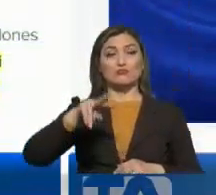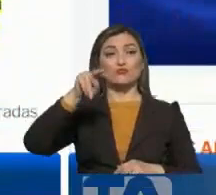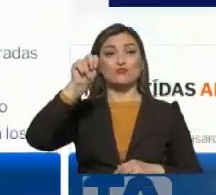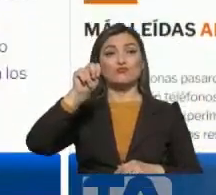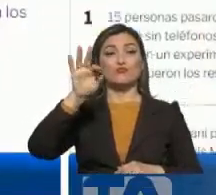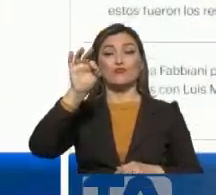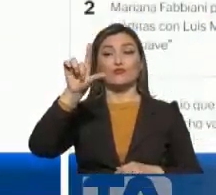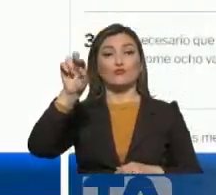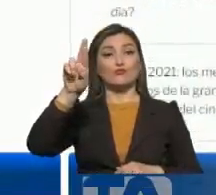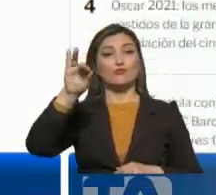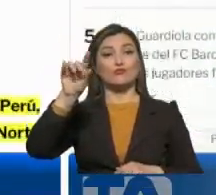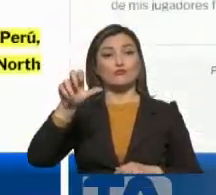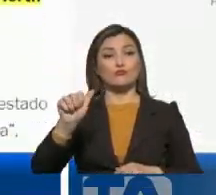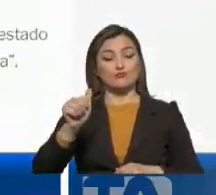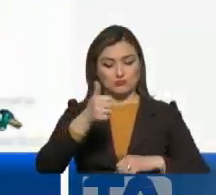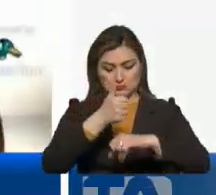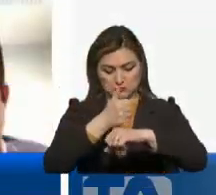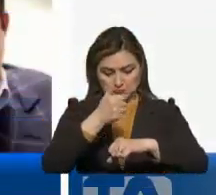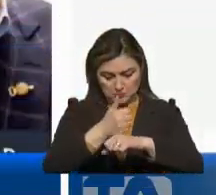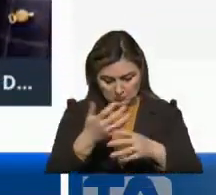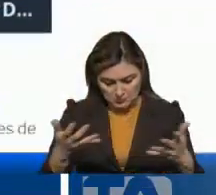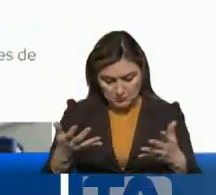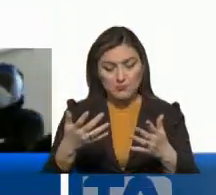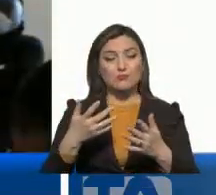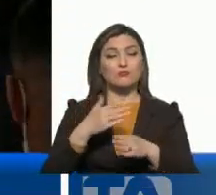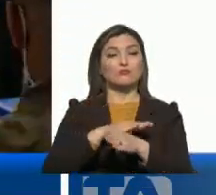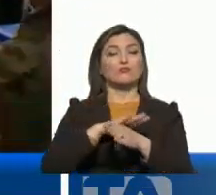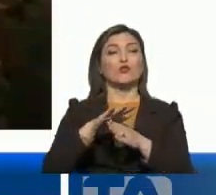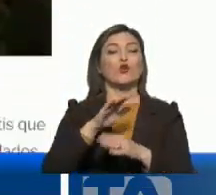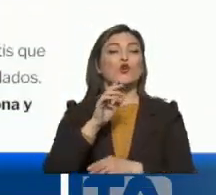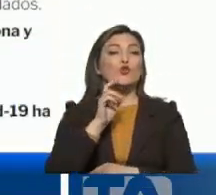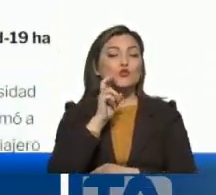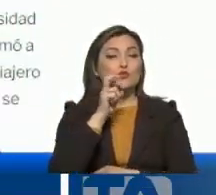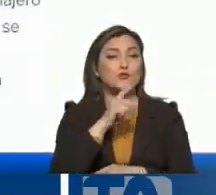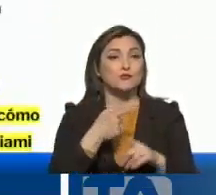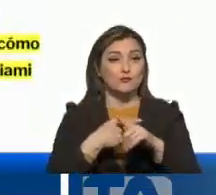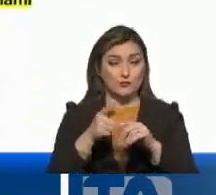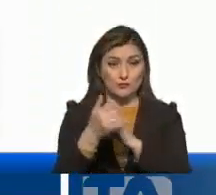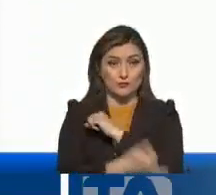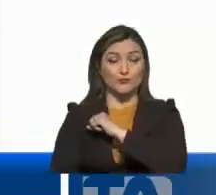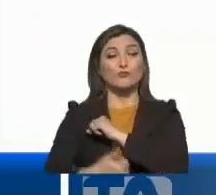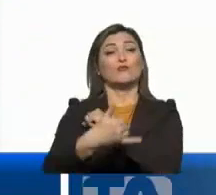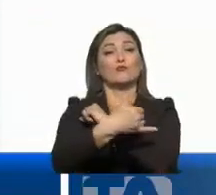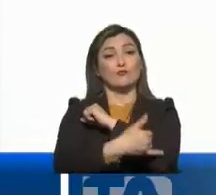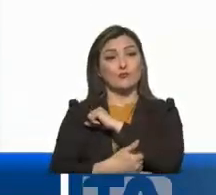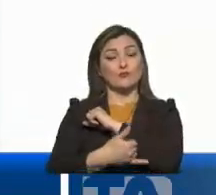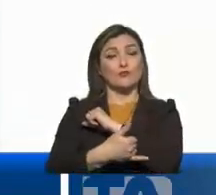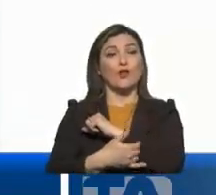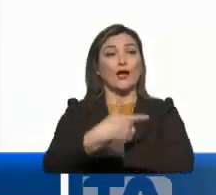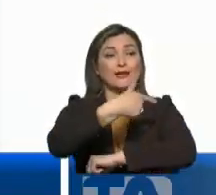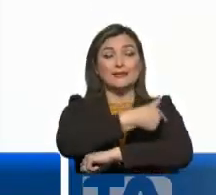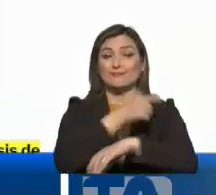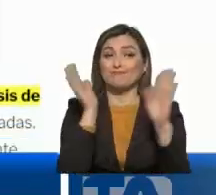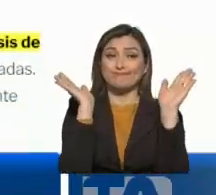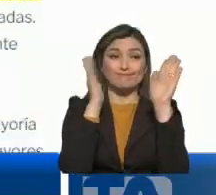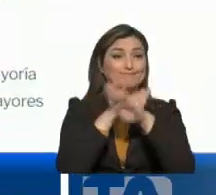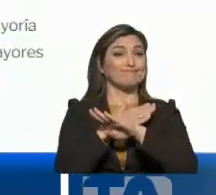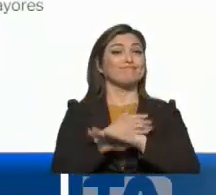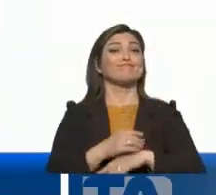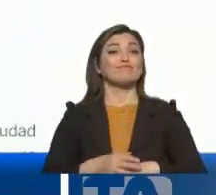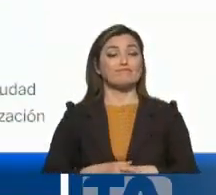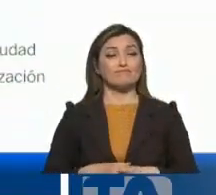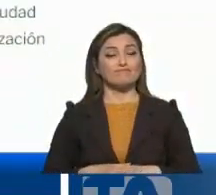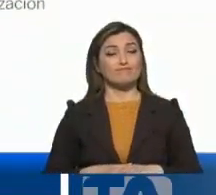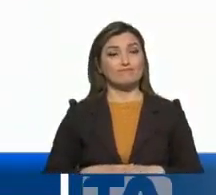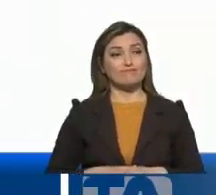sus autoridades han extendido incluso invitaciones a los turistas de diferentes países para recibir de forma gratuita su vacuna contra